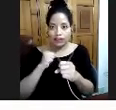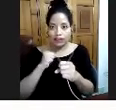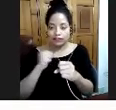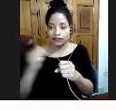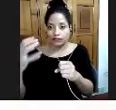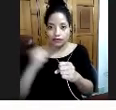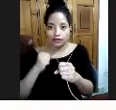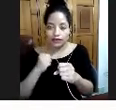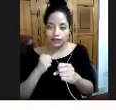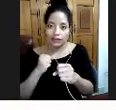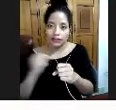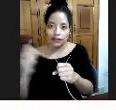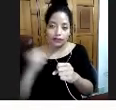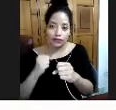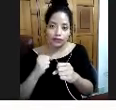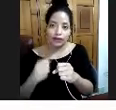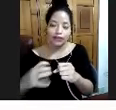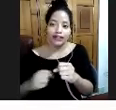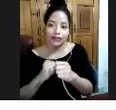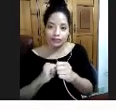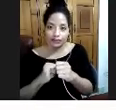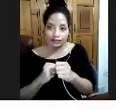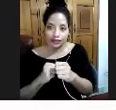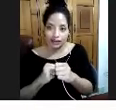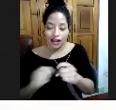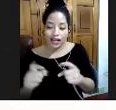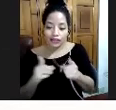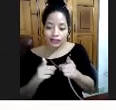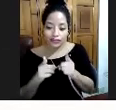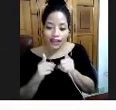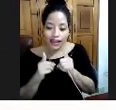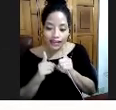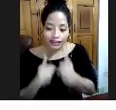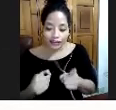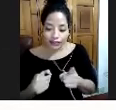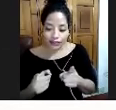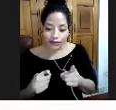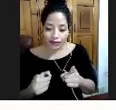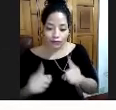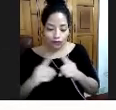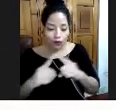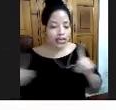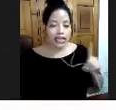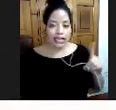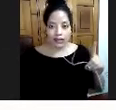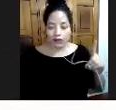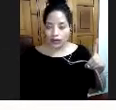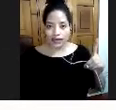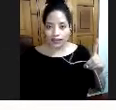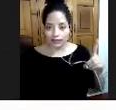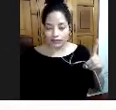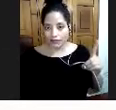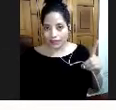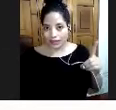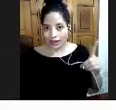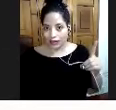tus datos, tanto el correo electrónico, el nombre de usuario y la contraseña. Entonces, si nosotros vemos un link, un